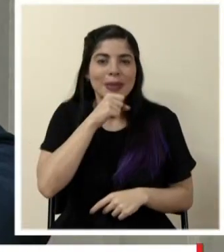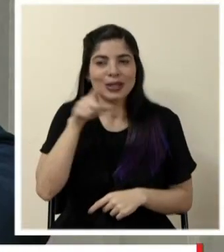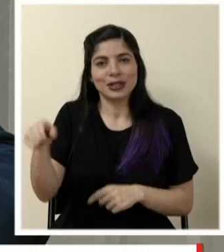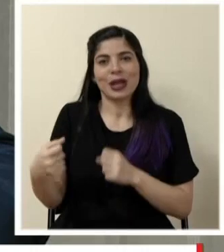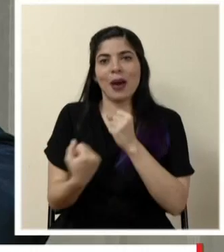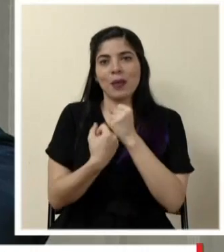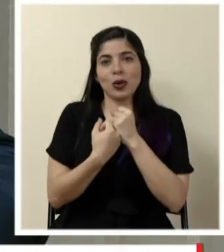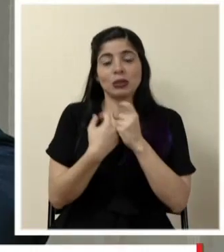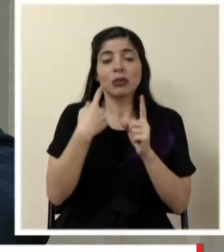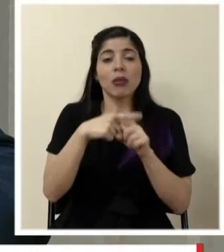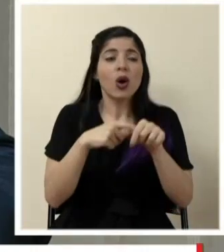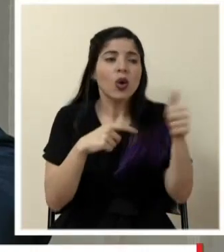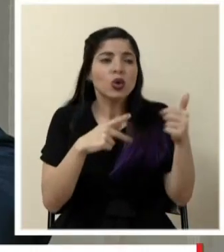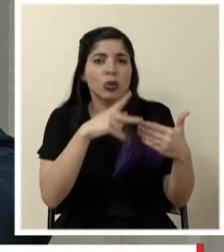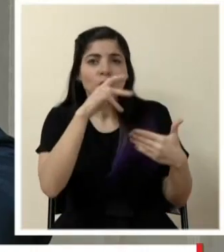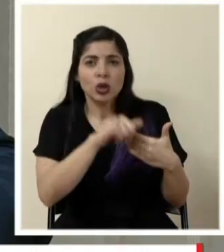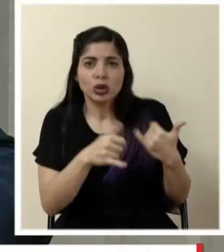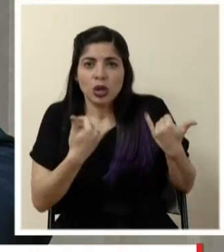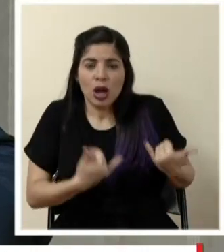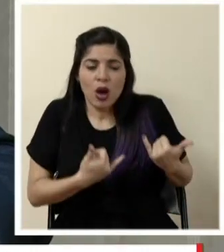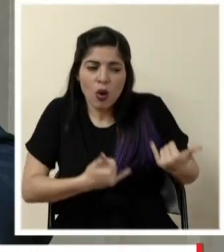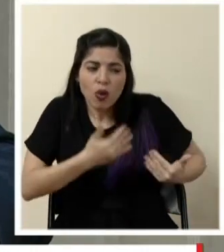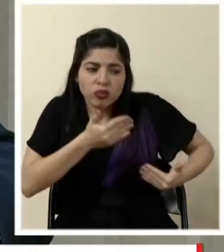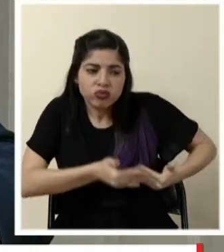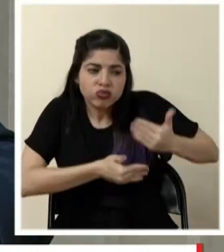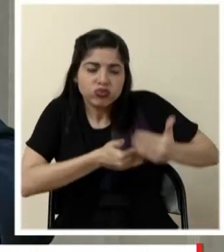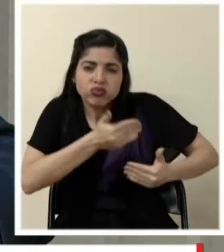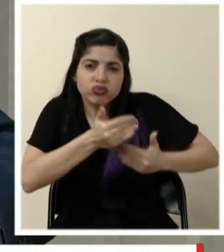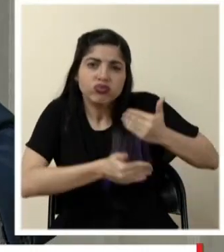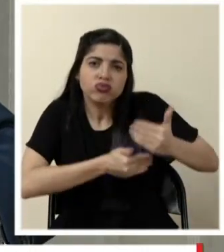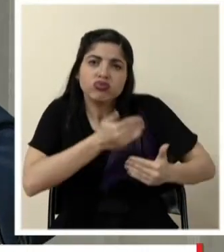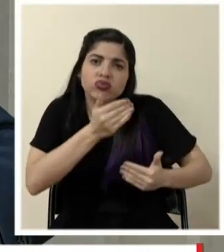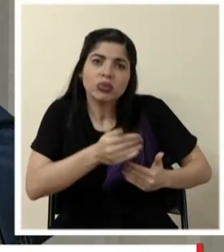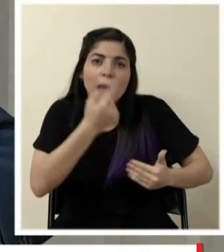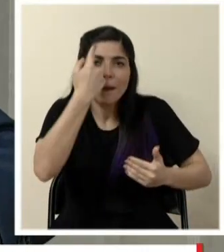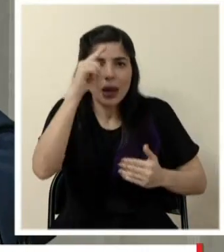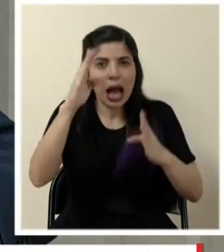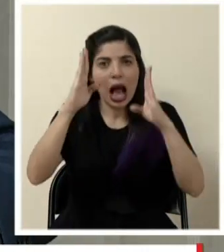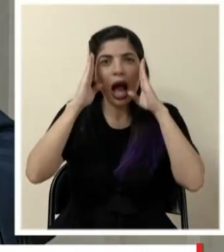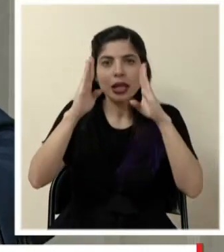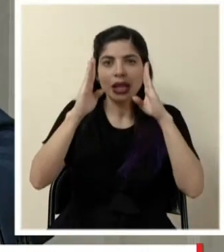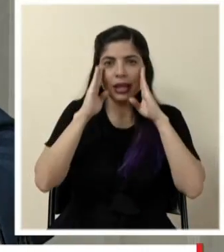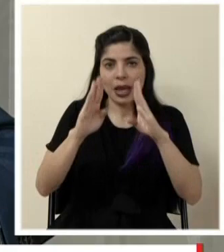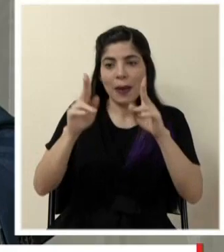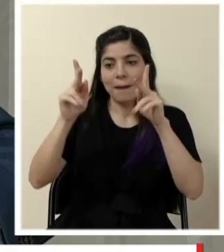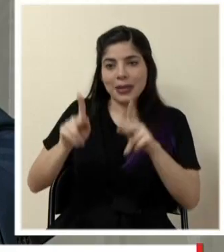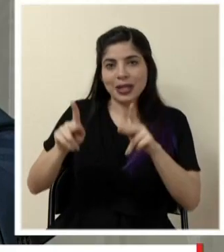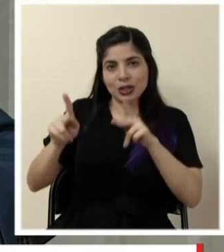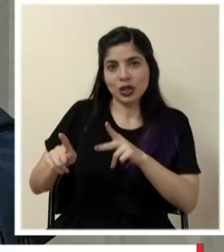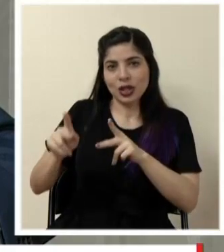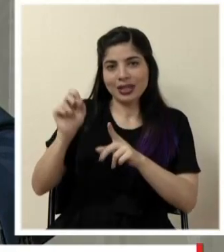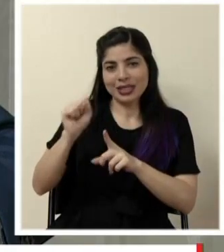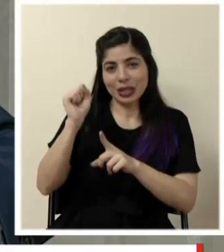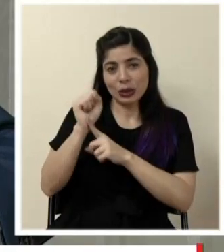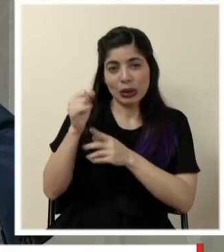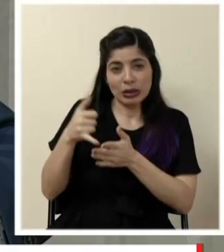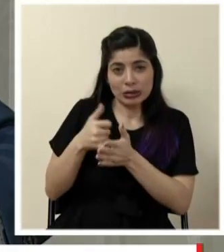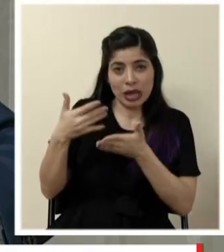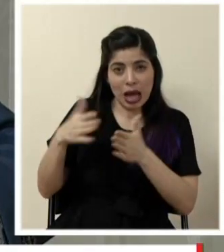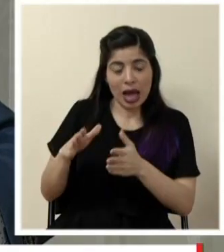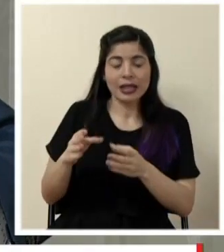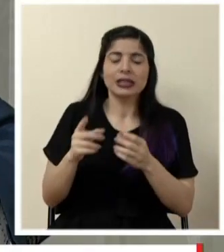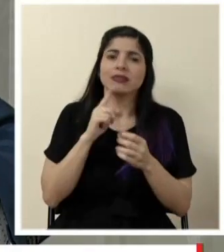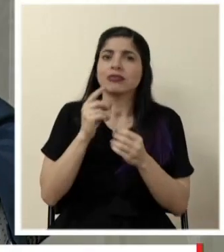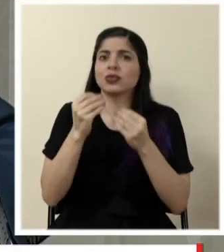y proyectos que estamos avanzando también en términos de la atención de población en condición de vulnerabilidad en calle.